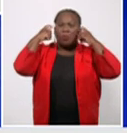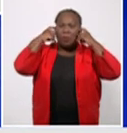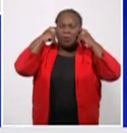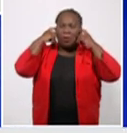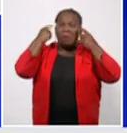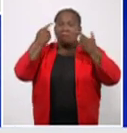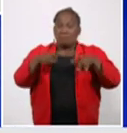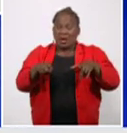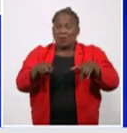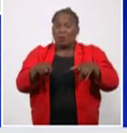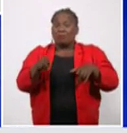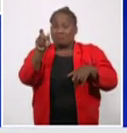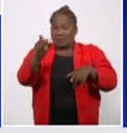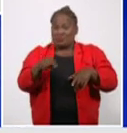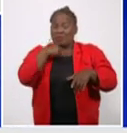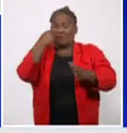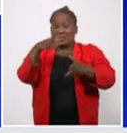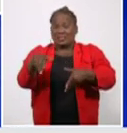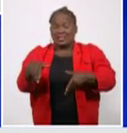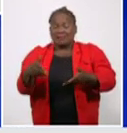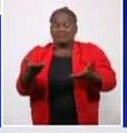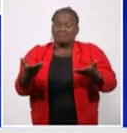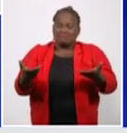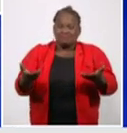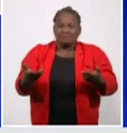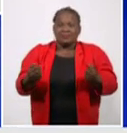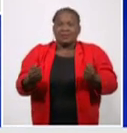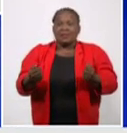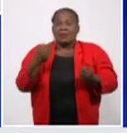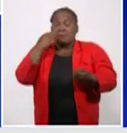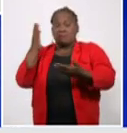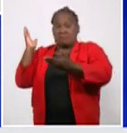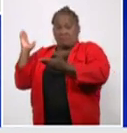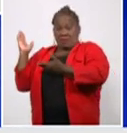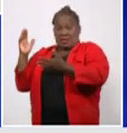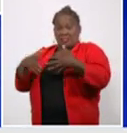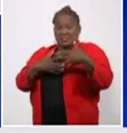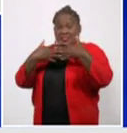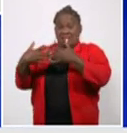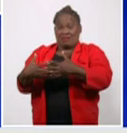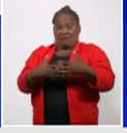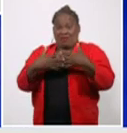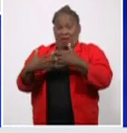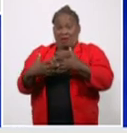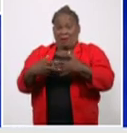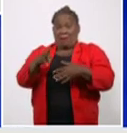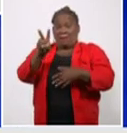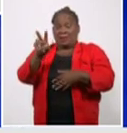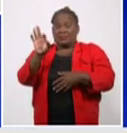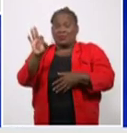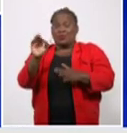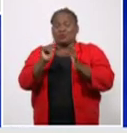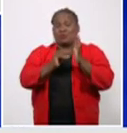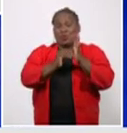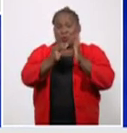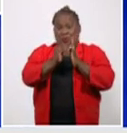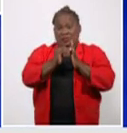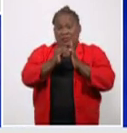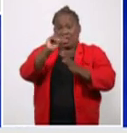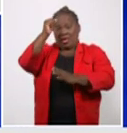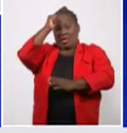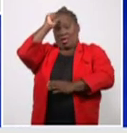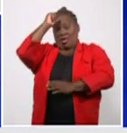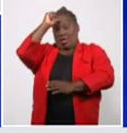fallecidos. Bueno, ustedes tienen la cifra. Estados Unidos con casi 28 millones, la India con